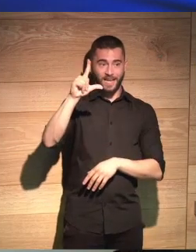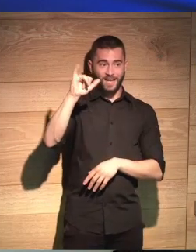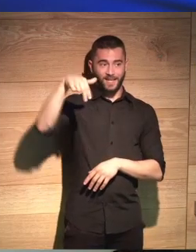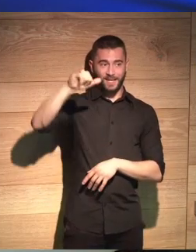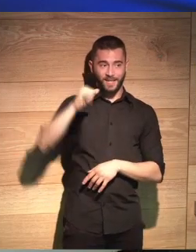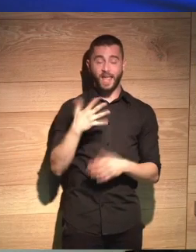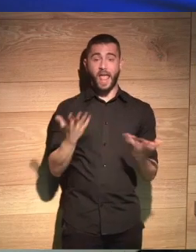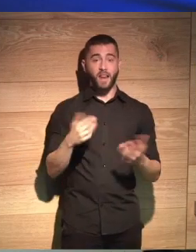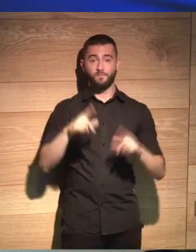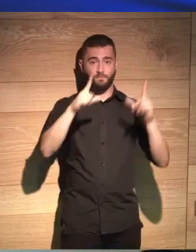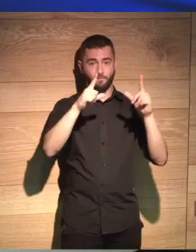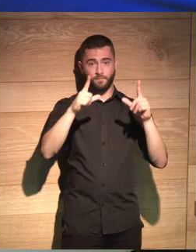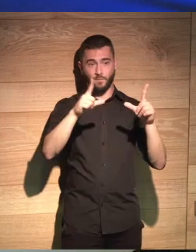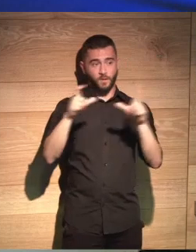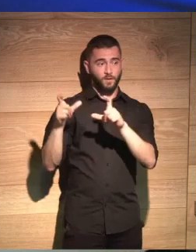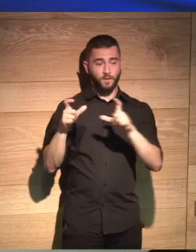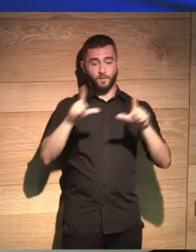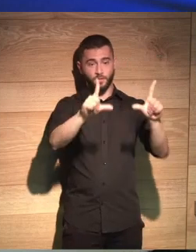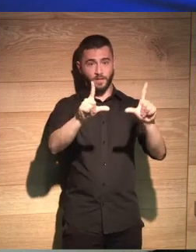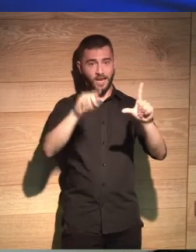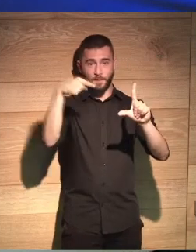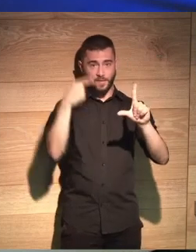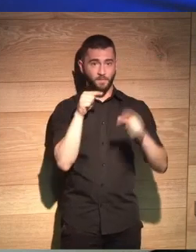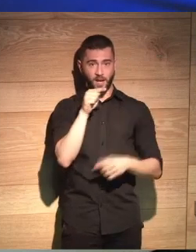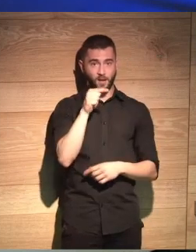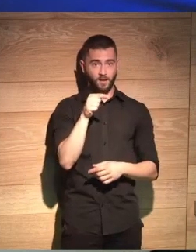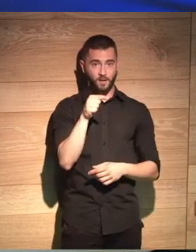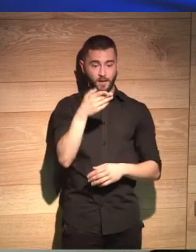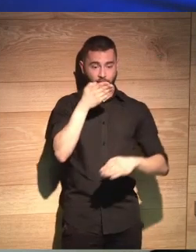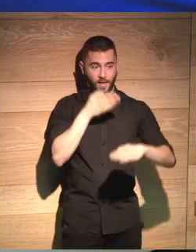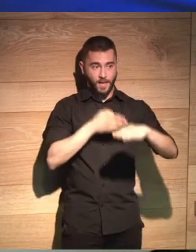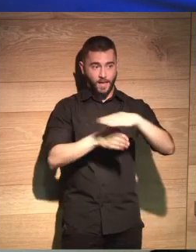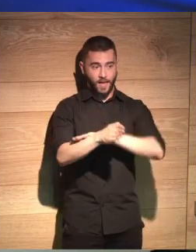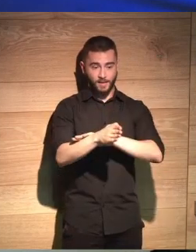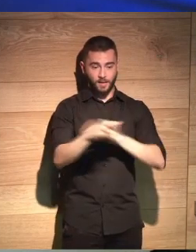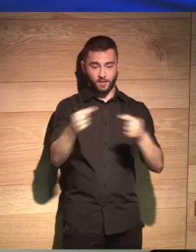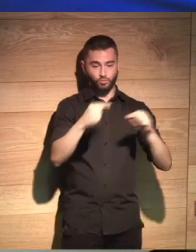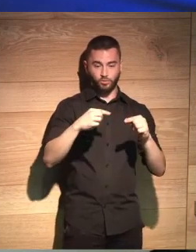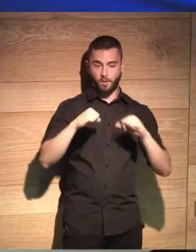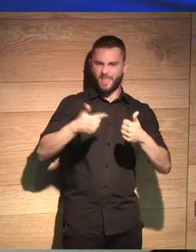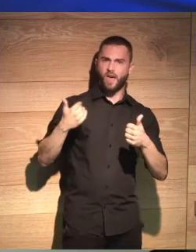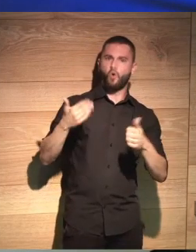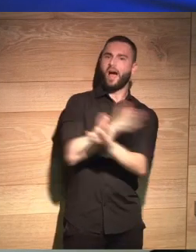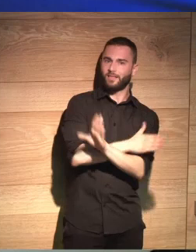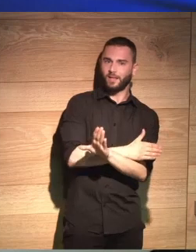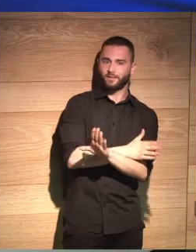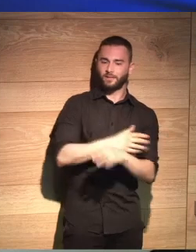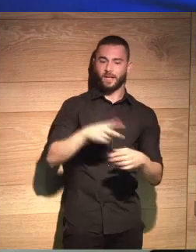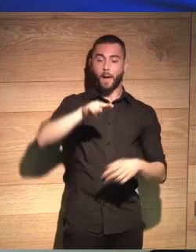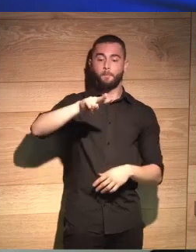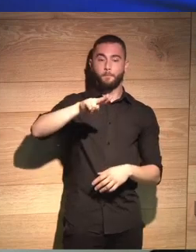es que el primer fotograma es una secuencia a la que entramos cuando ya ha empezado la discusión entre la